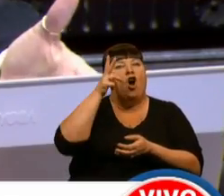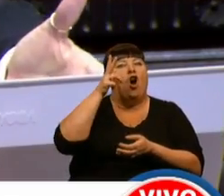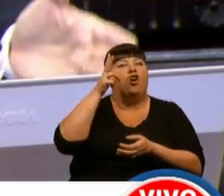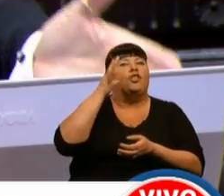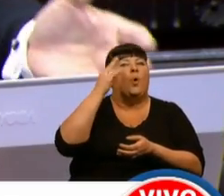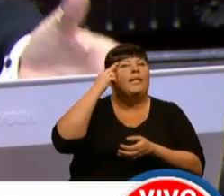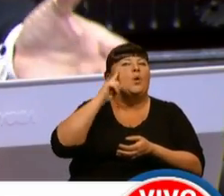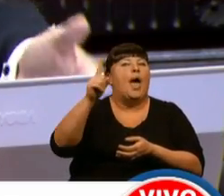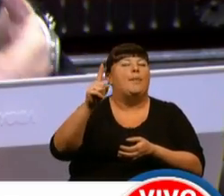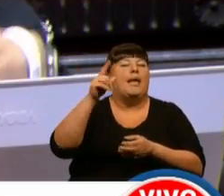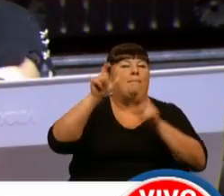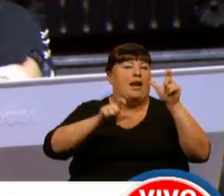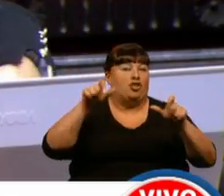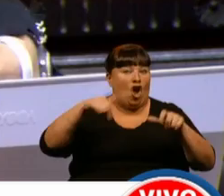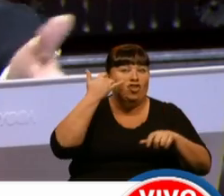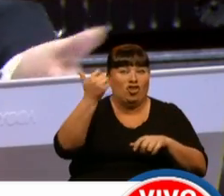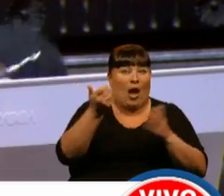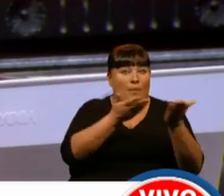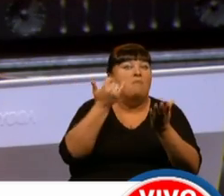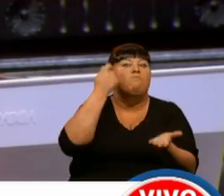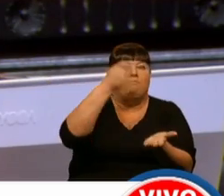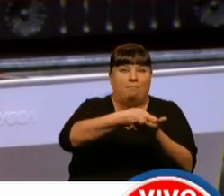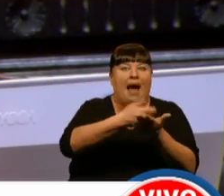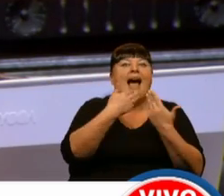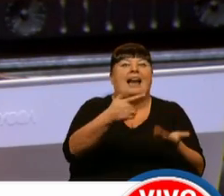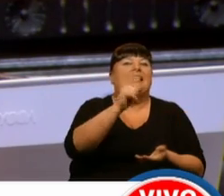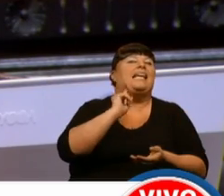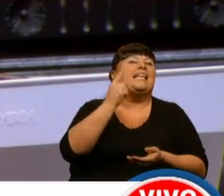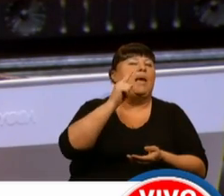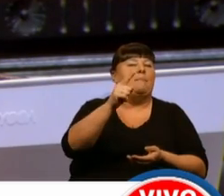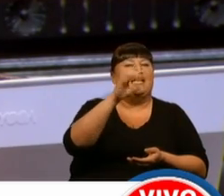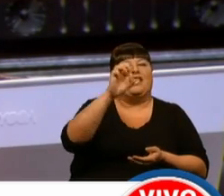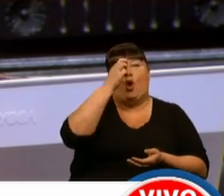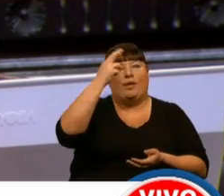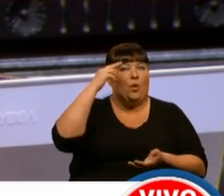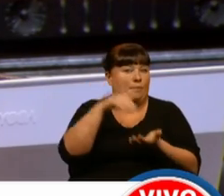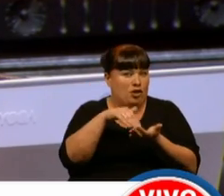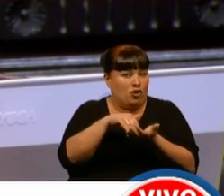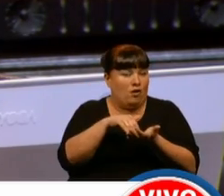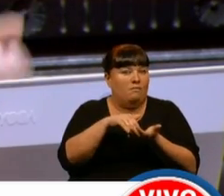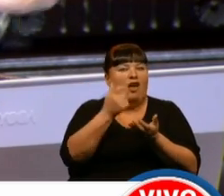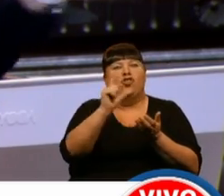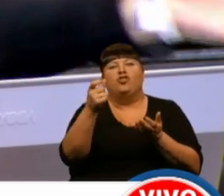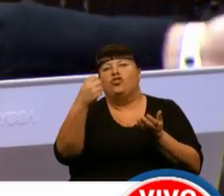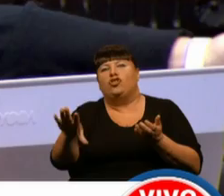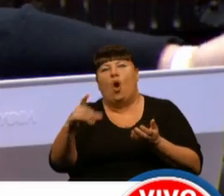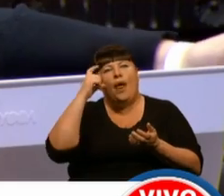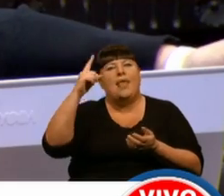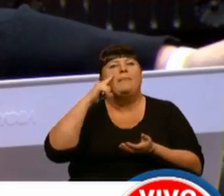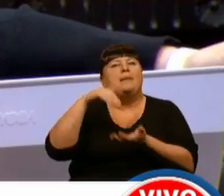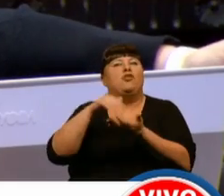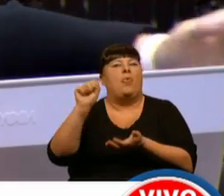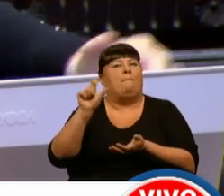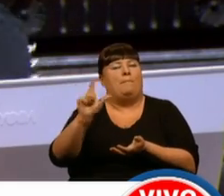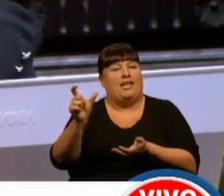849 mil beneficiarios que hoy tienen son cubiertos con esos 13 mil 29 millones que da un excedente de 10 mil millones de